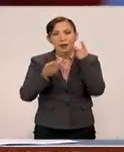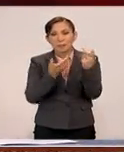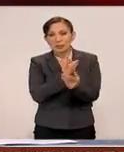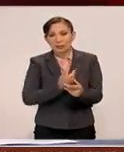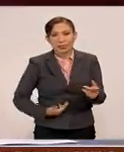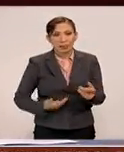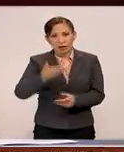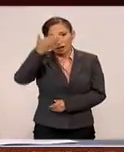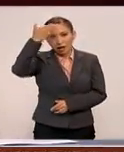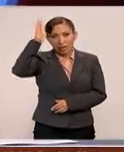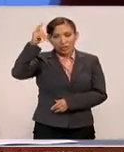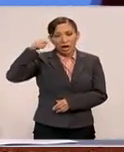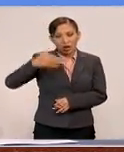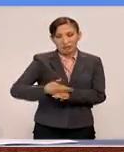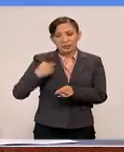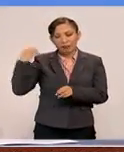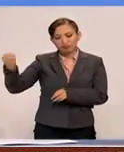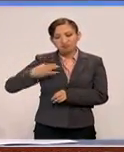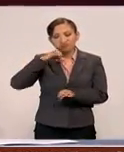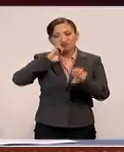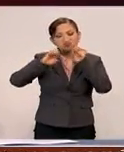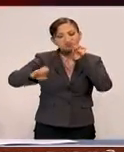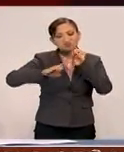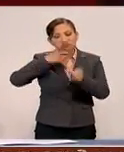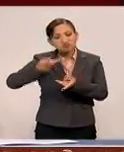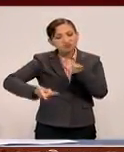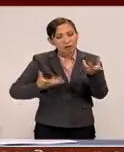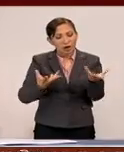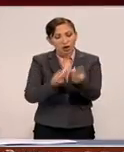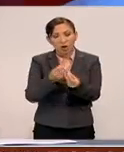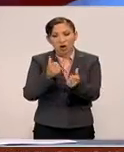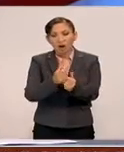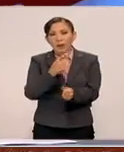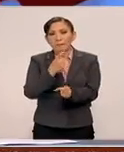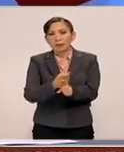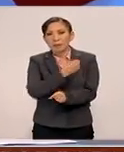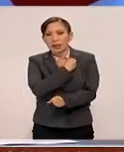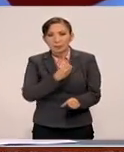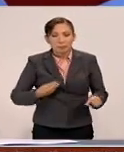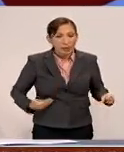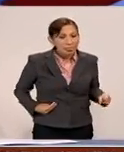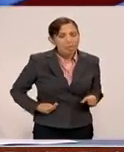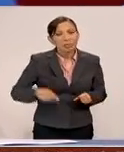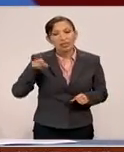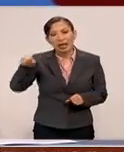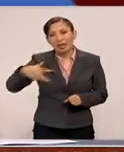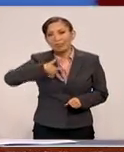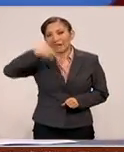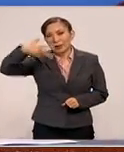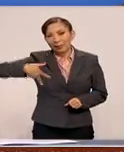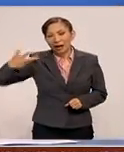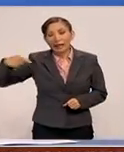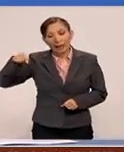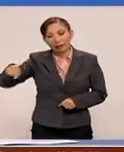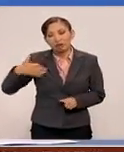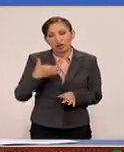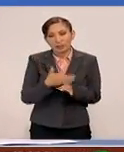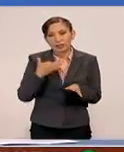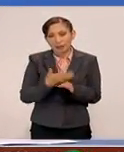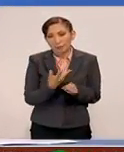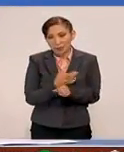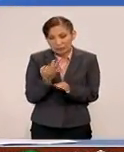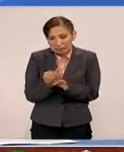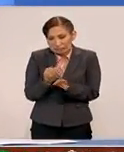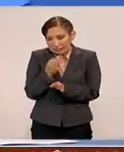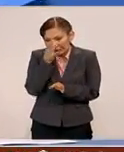presidente Enrique Peña Nieto en esta conferencia de prensa conjunta con el primer ministro de Dinamarca? Es lo que está ocurriendo en